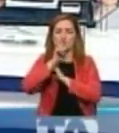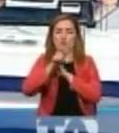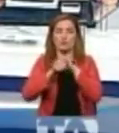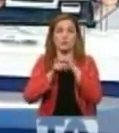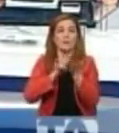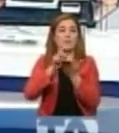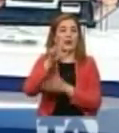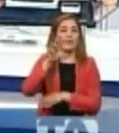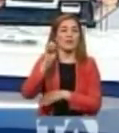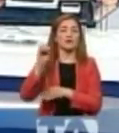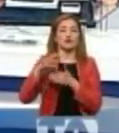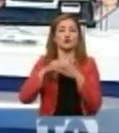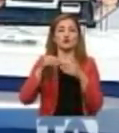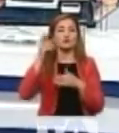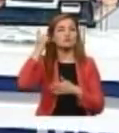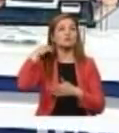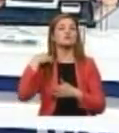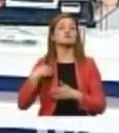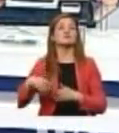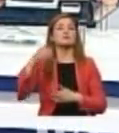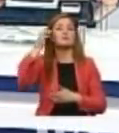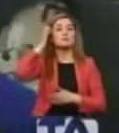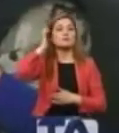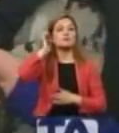pagaban $300.